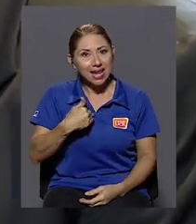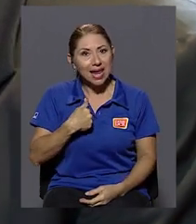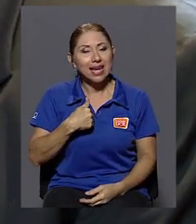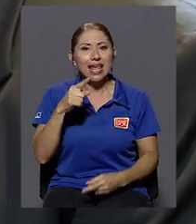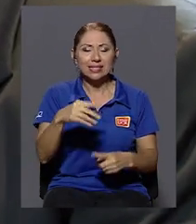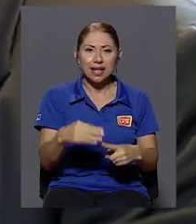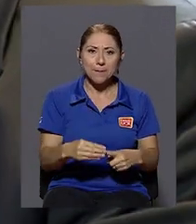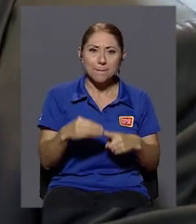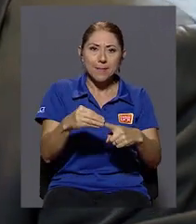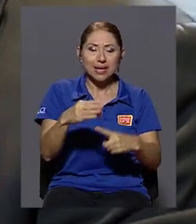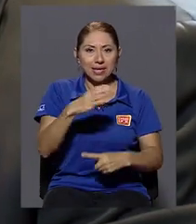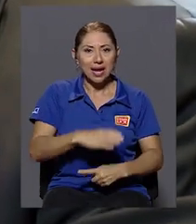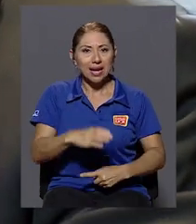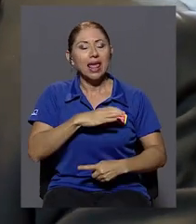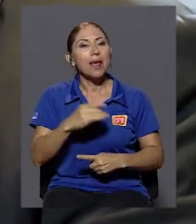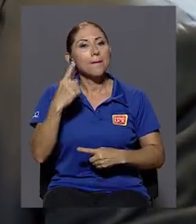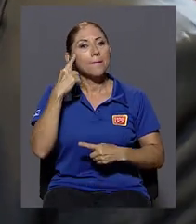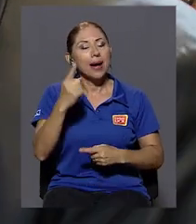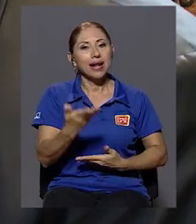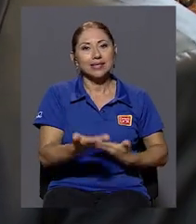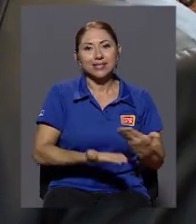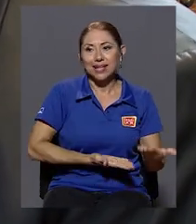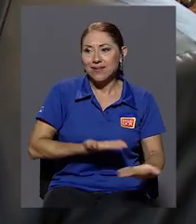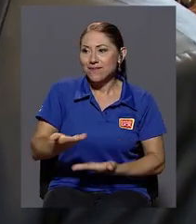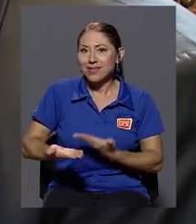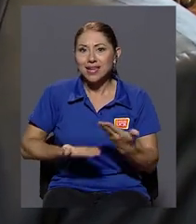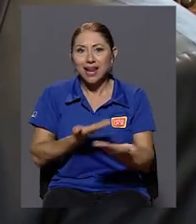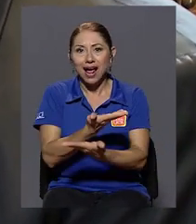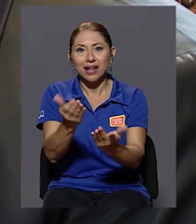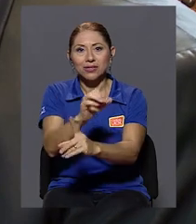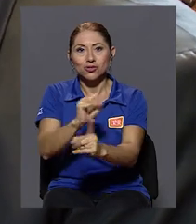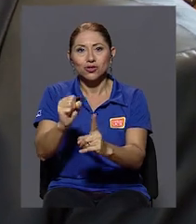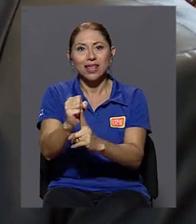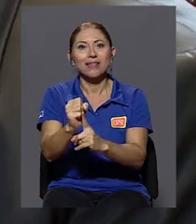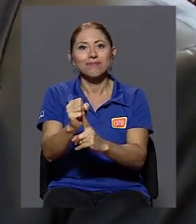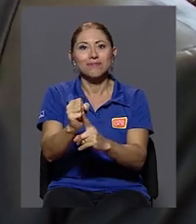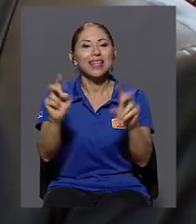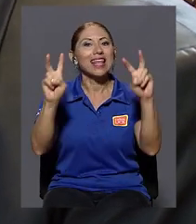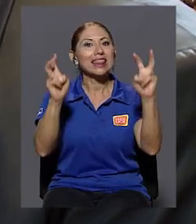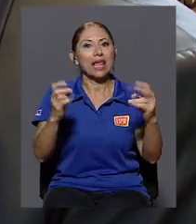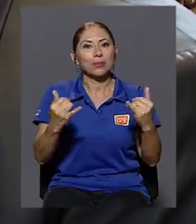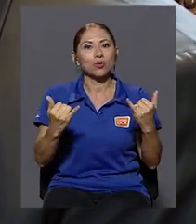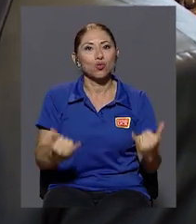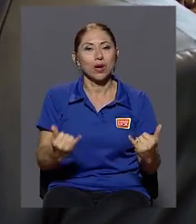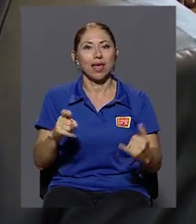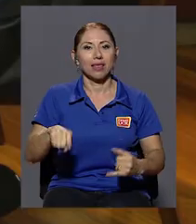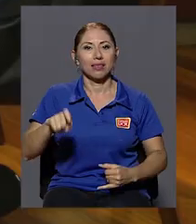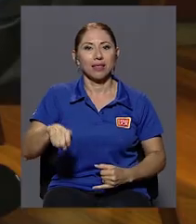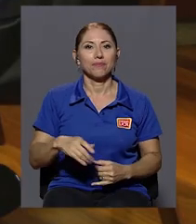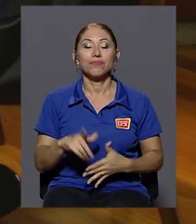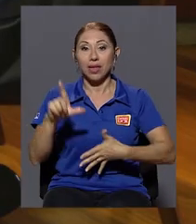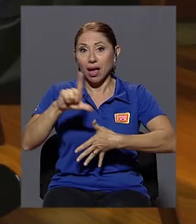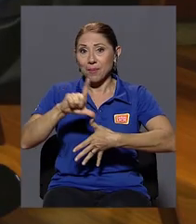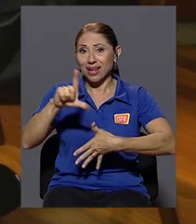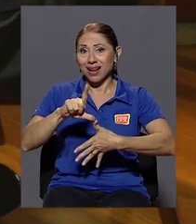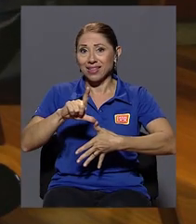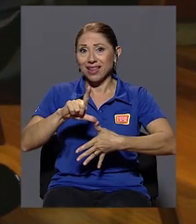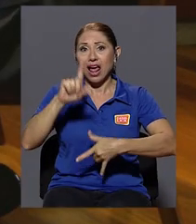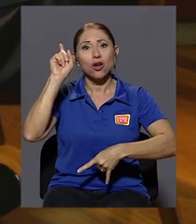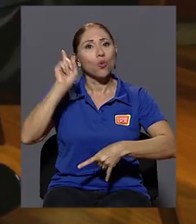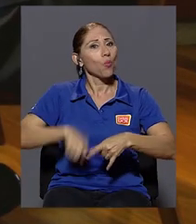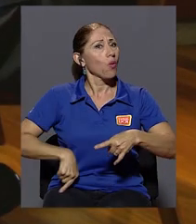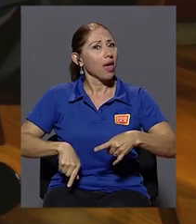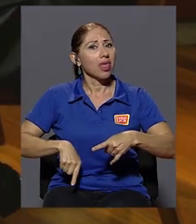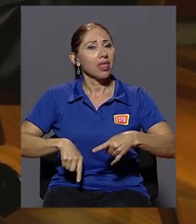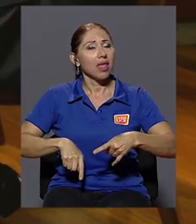esta pertinencia y esta calidad para servir a la sociedad. Y el tema es urgente. América Latina no